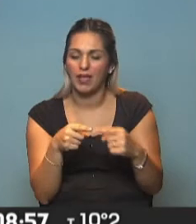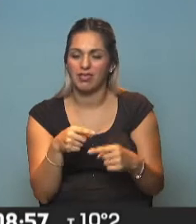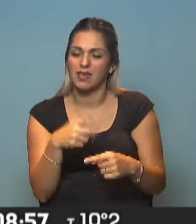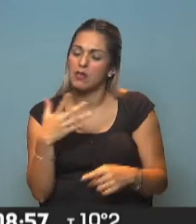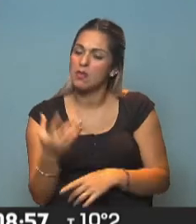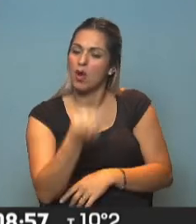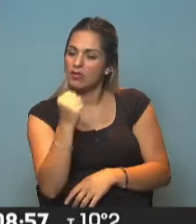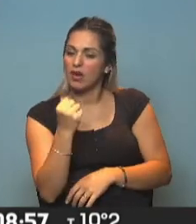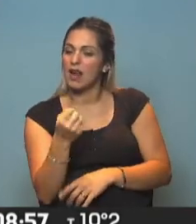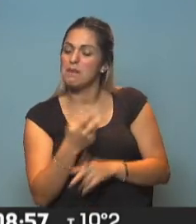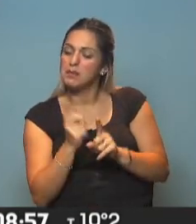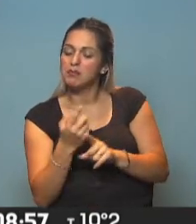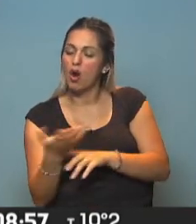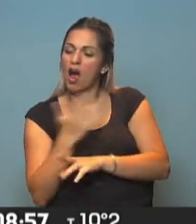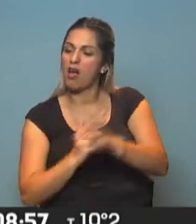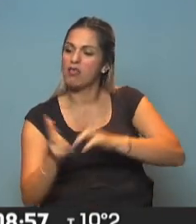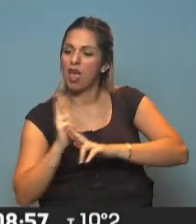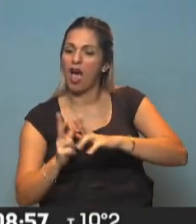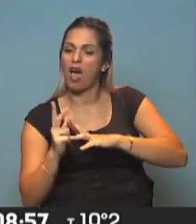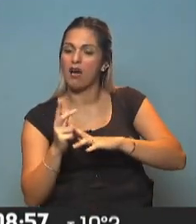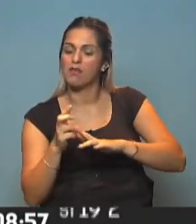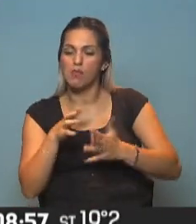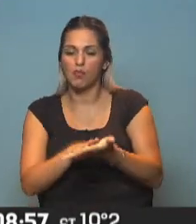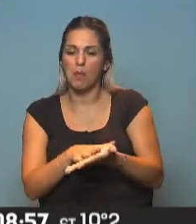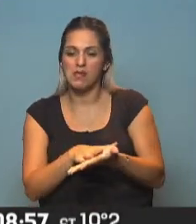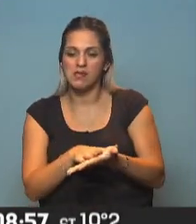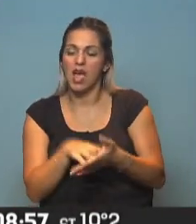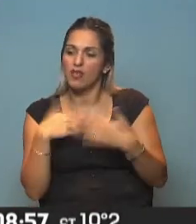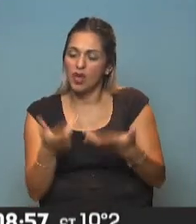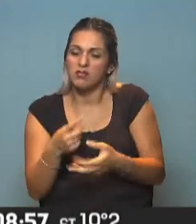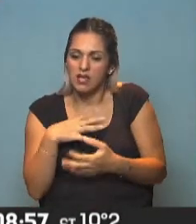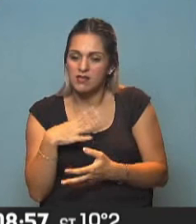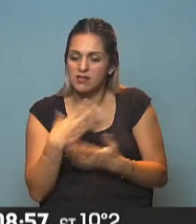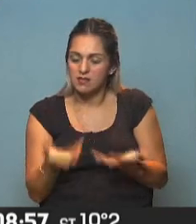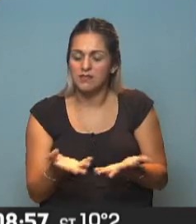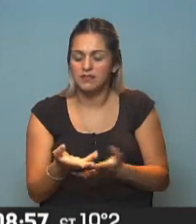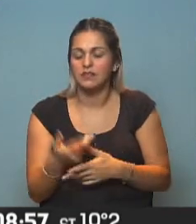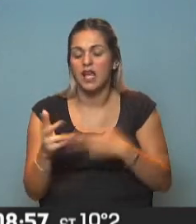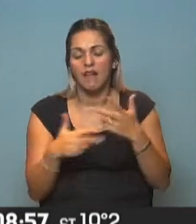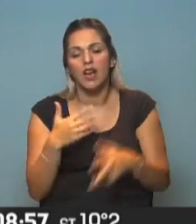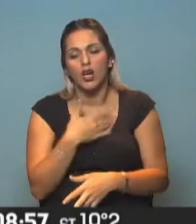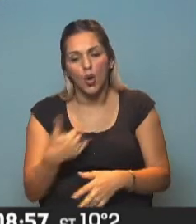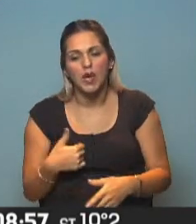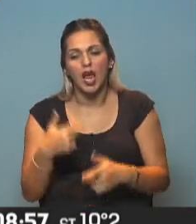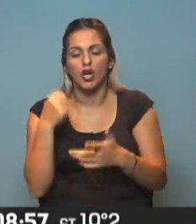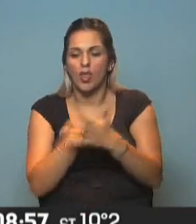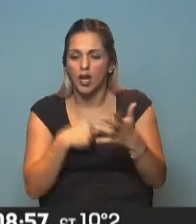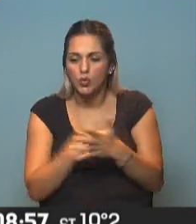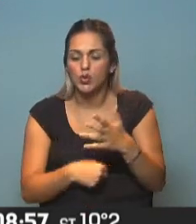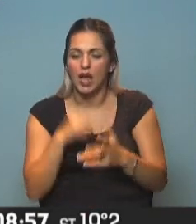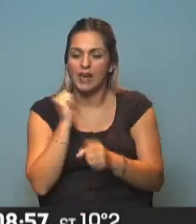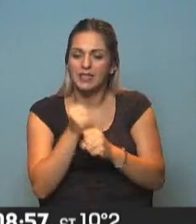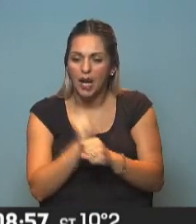prometieron aparece esta cuestión relativa a lo que planteó el gobierno de la meritocracia la lógica del esfuerzo el trabajo